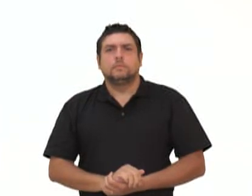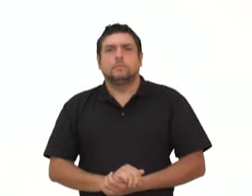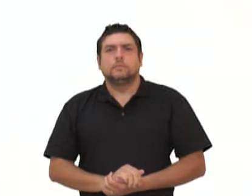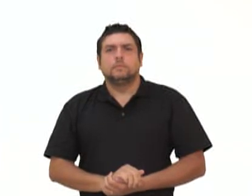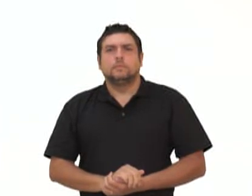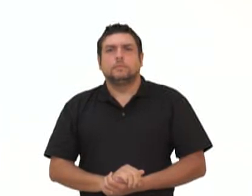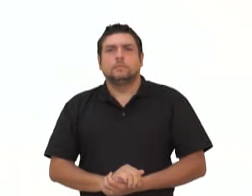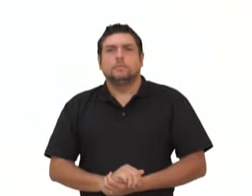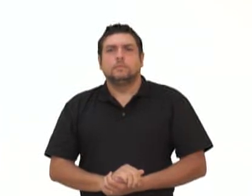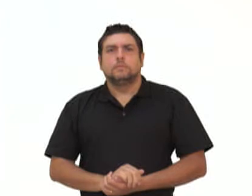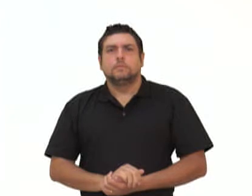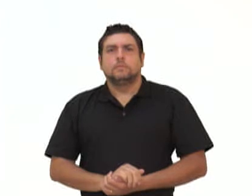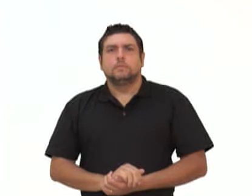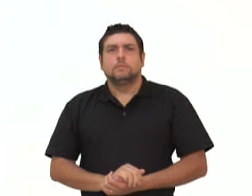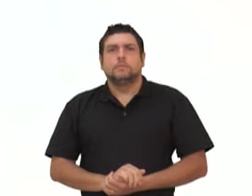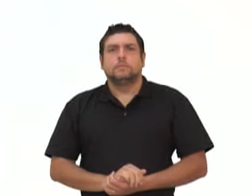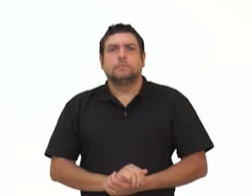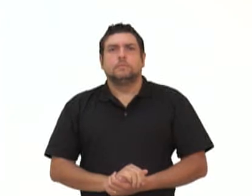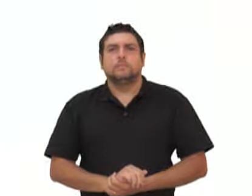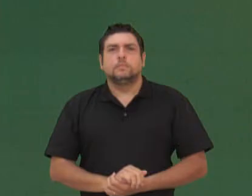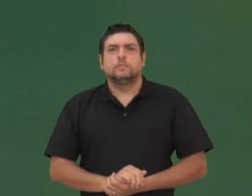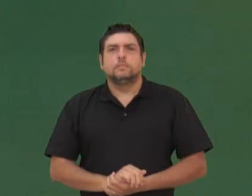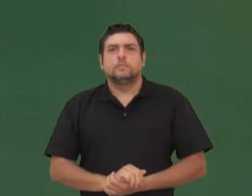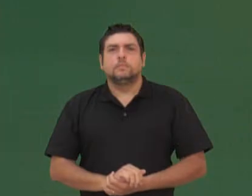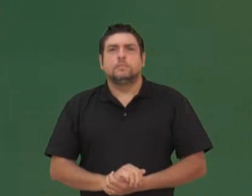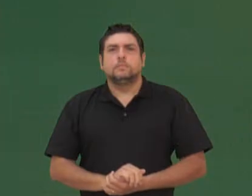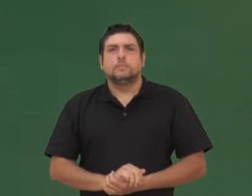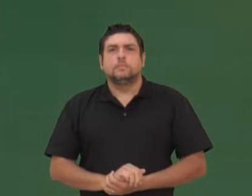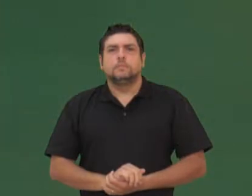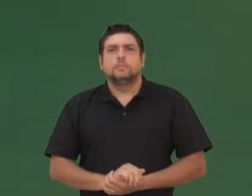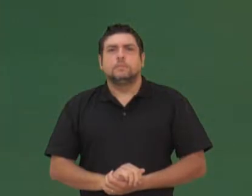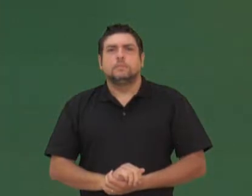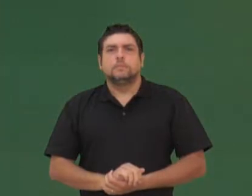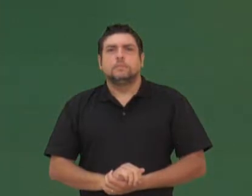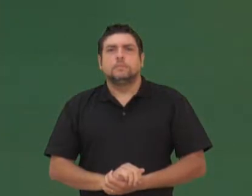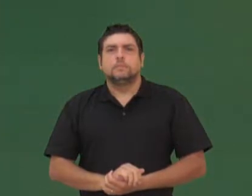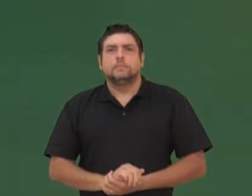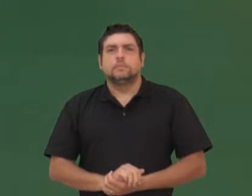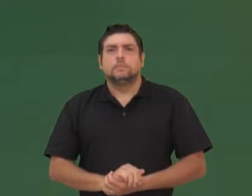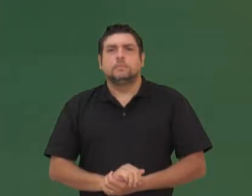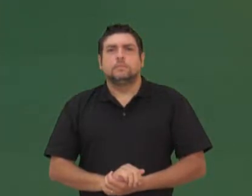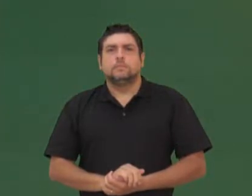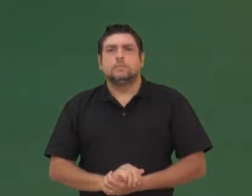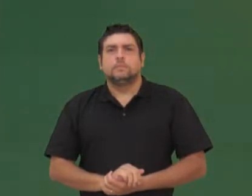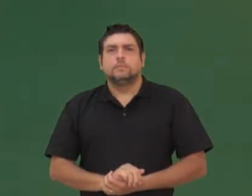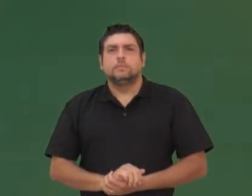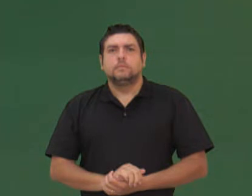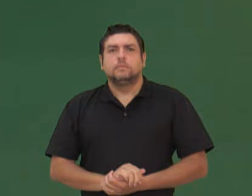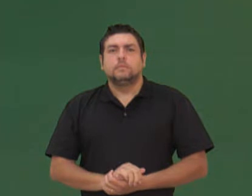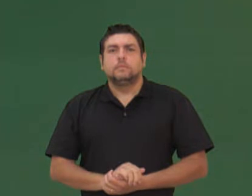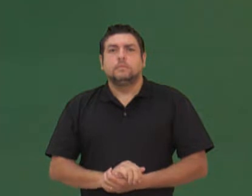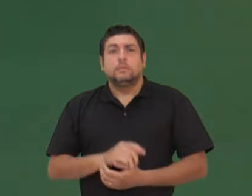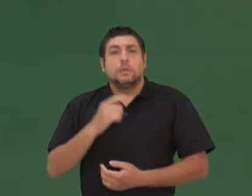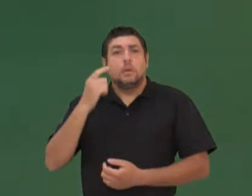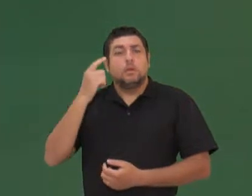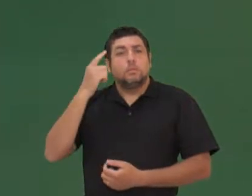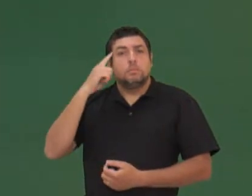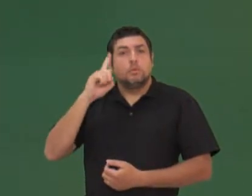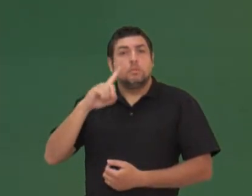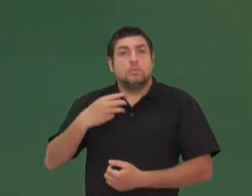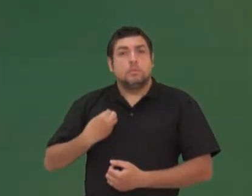ahí, no pensé que en mi vida tuviese tanto interés. No pensé que mi vida, la propia vida de él,